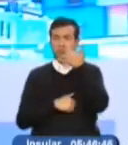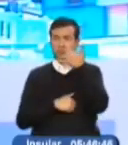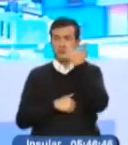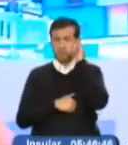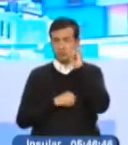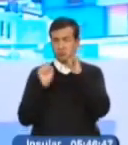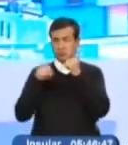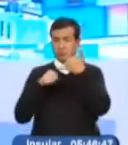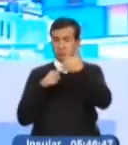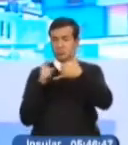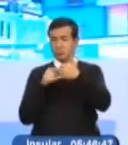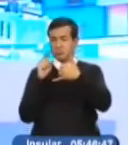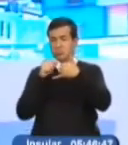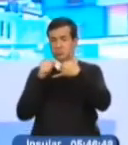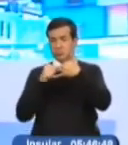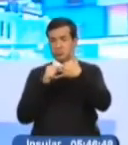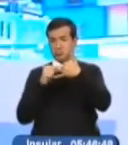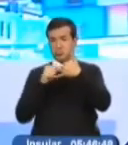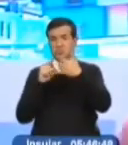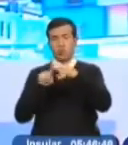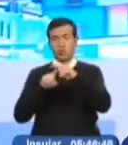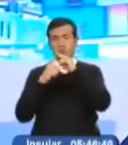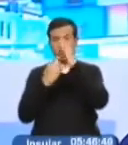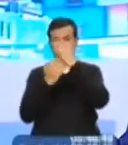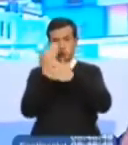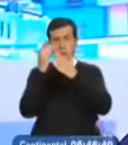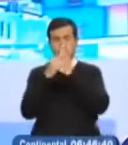celular. Y luego, obviamente, si usted